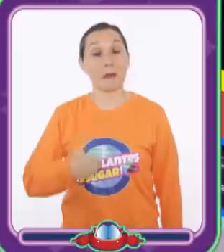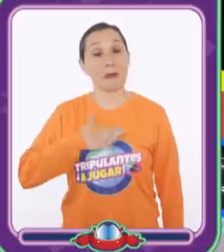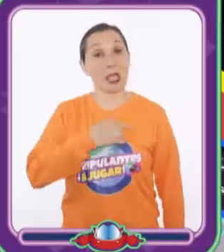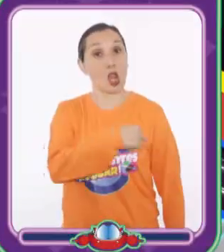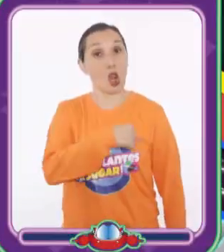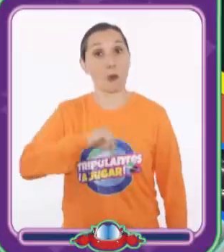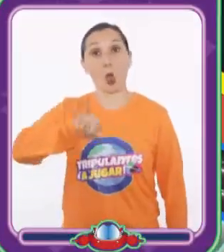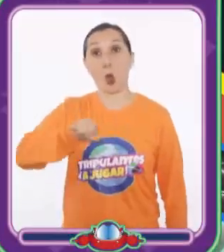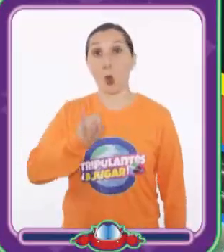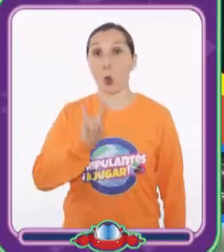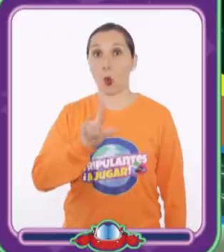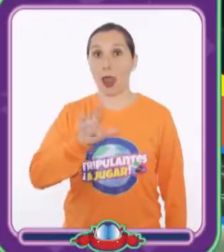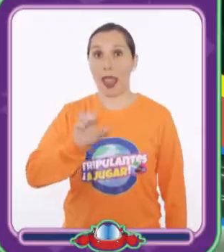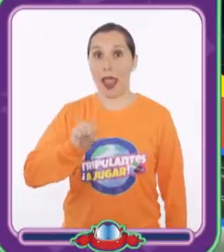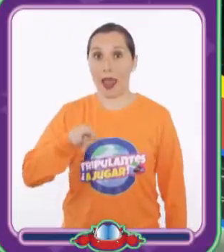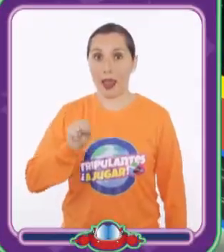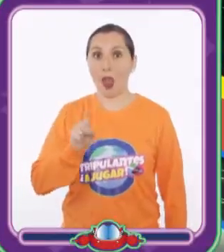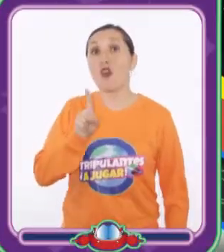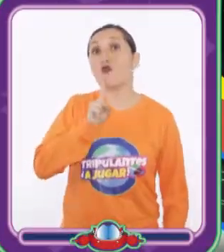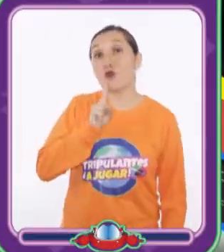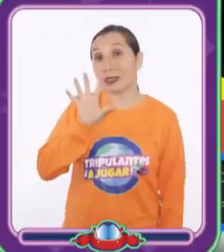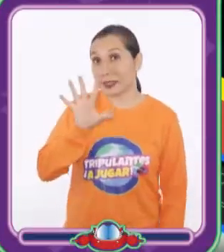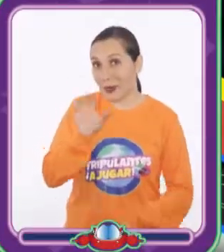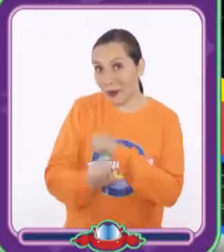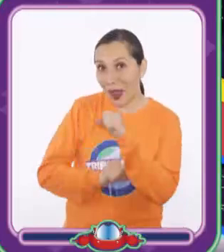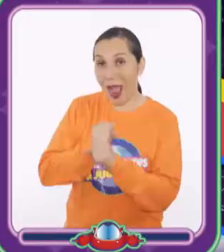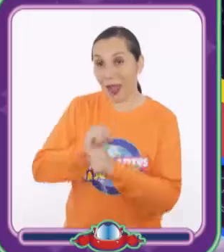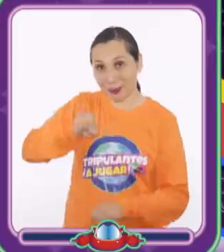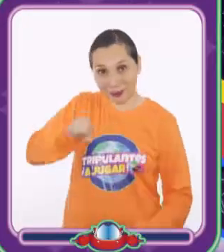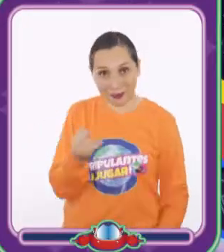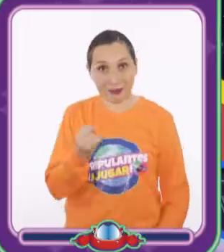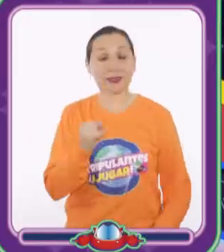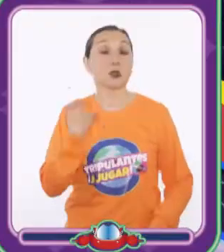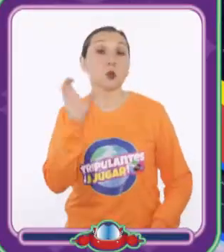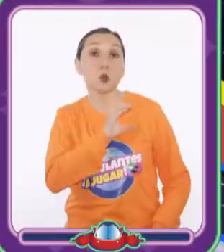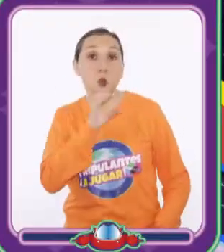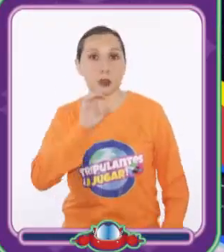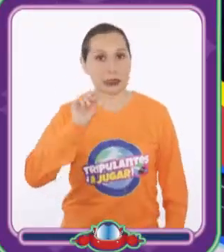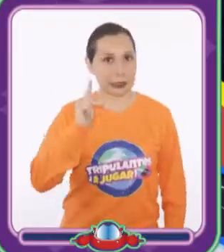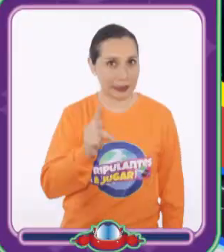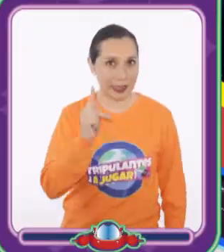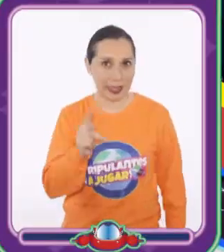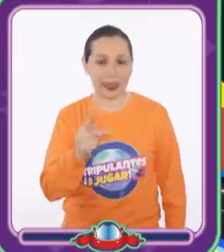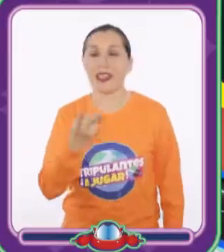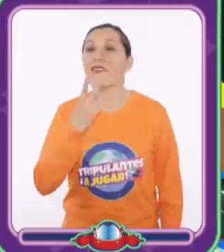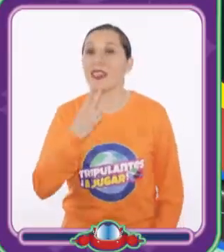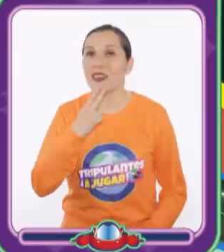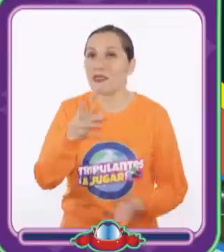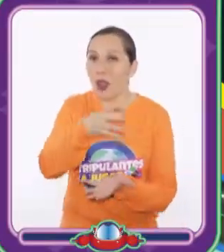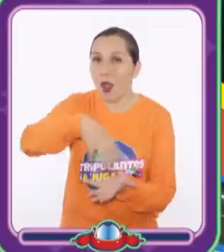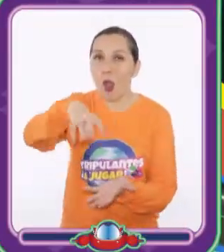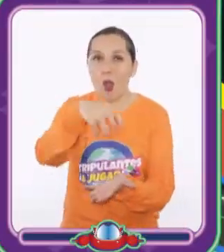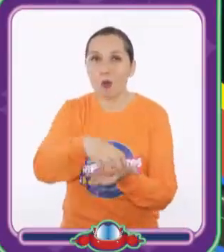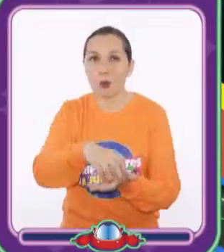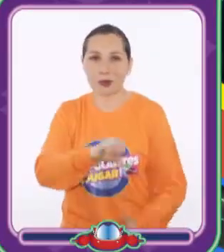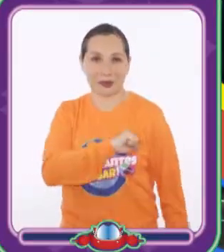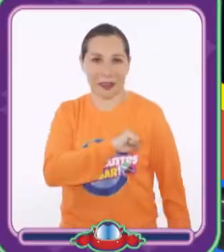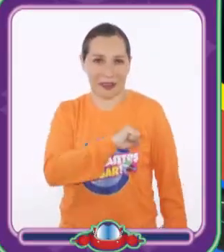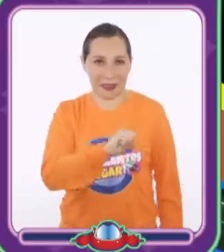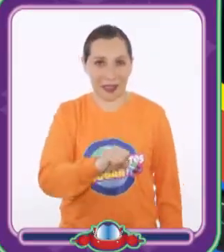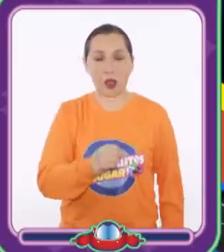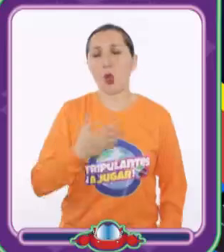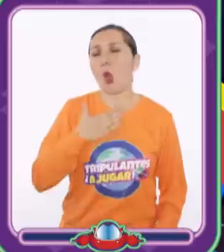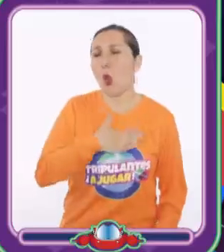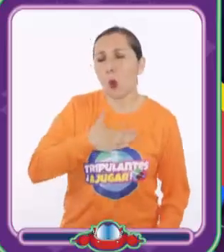Mi nombre es Juliana. Tiene 5 años. Su curso es kinder. Le gusta jugar y cantar.